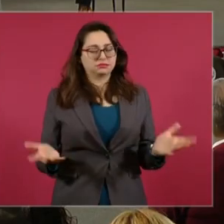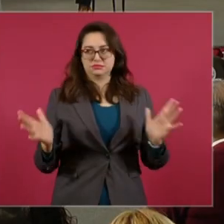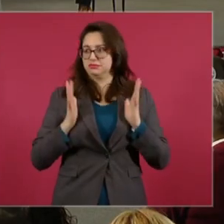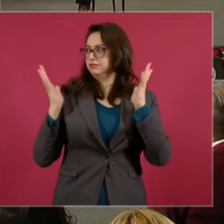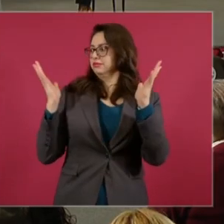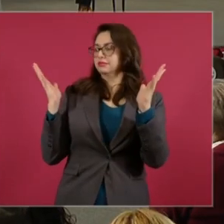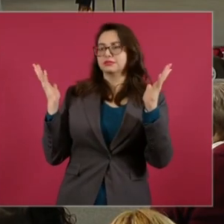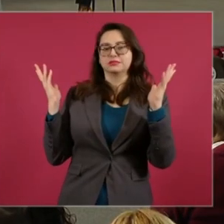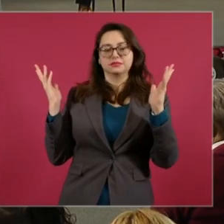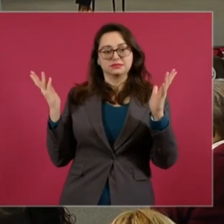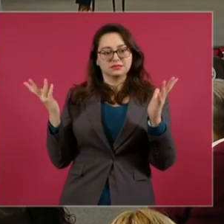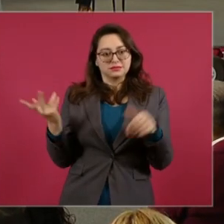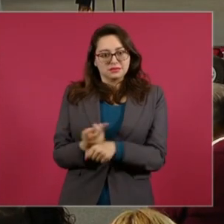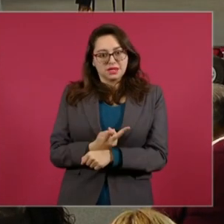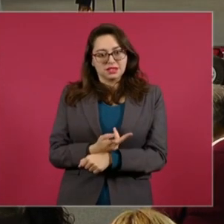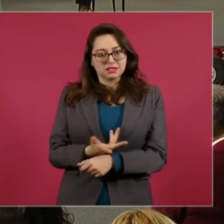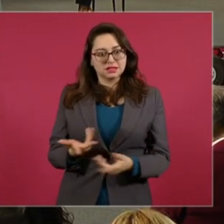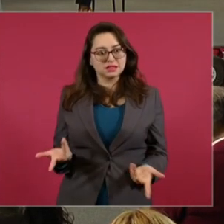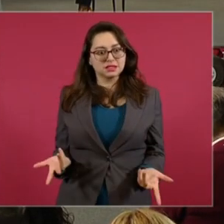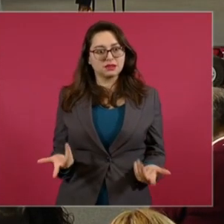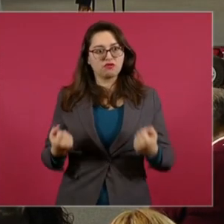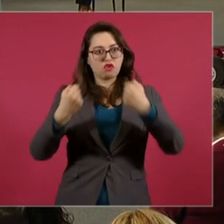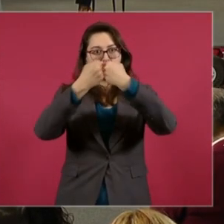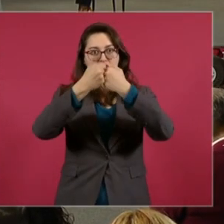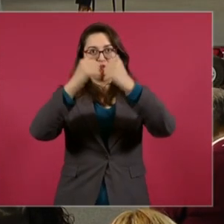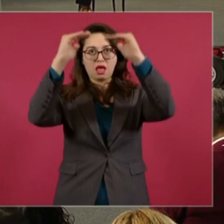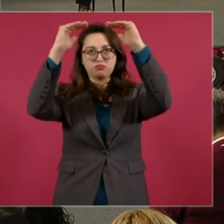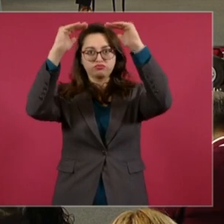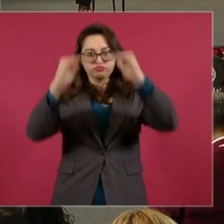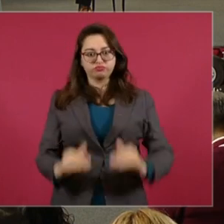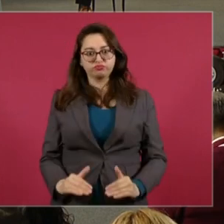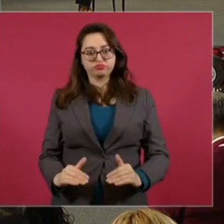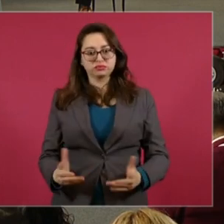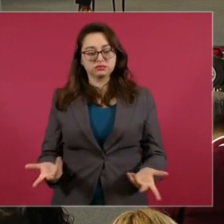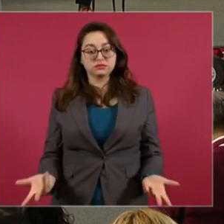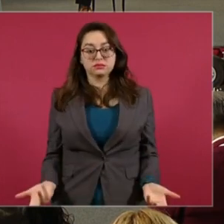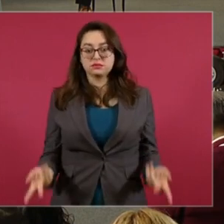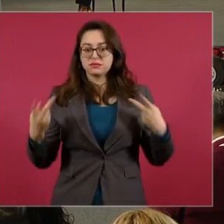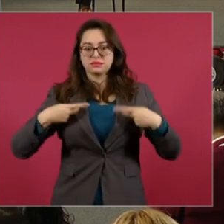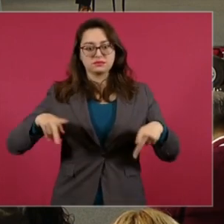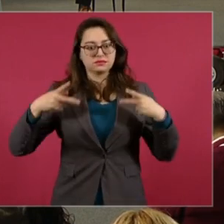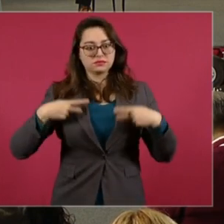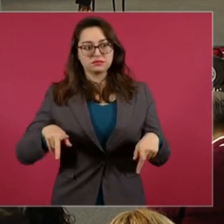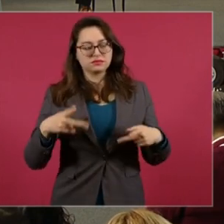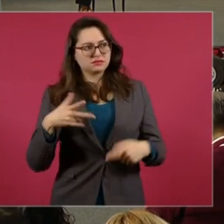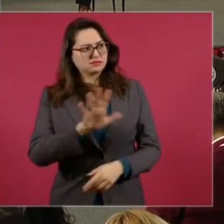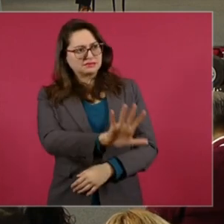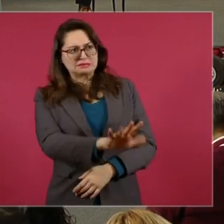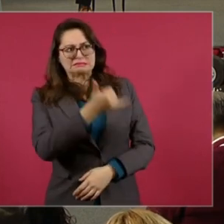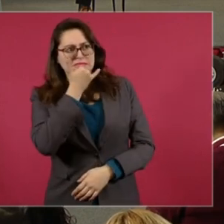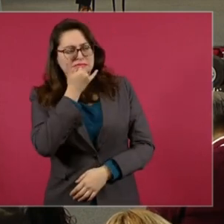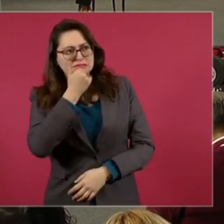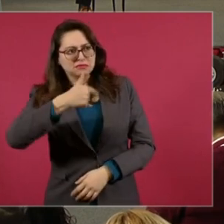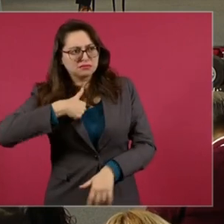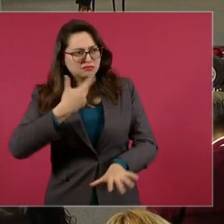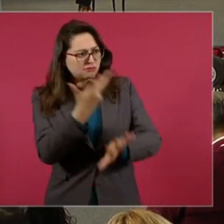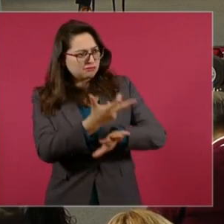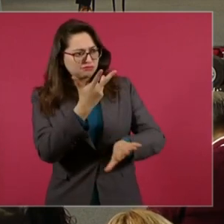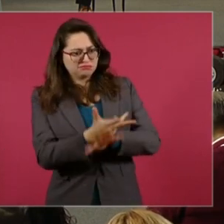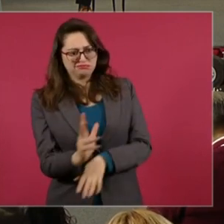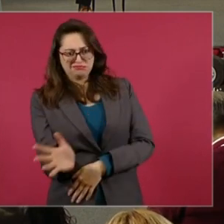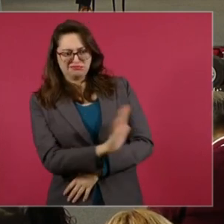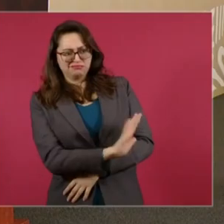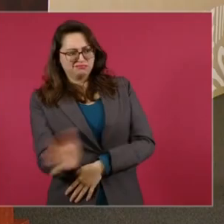Y hubo aquí un debate, porque no querían ser estadounidenses, los de